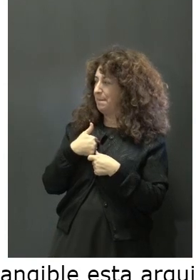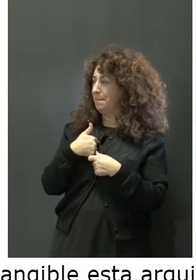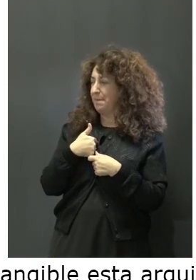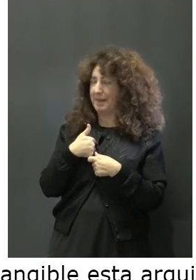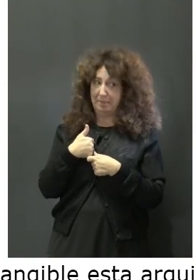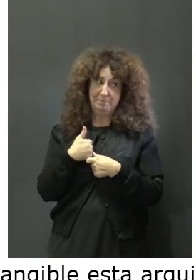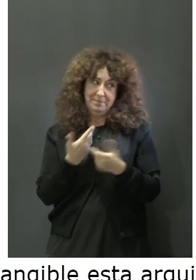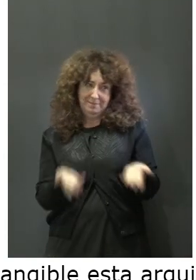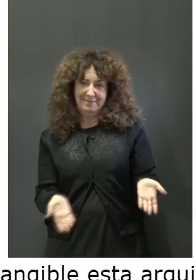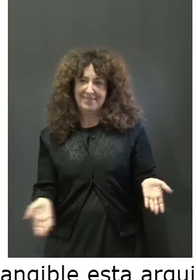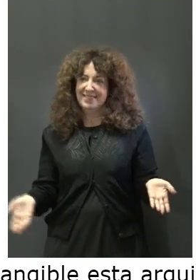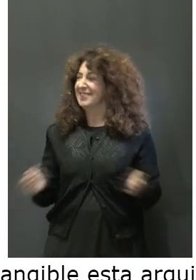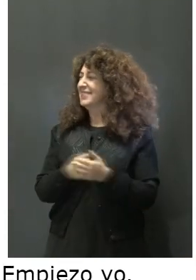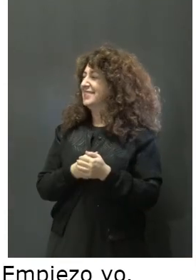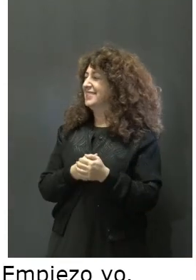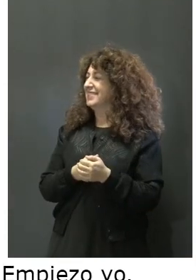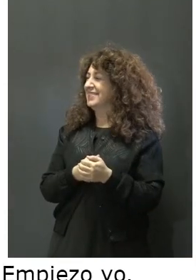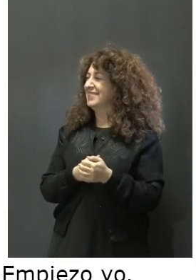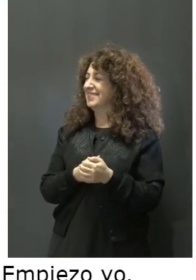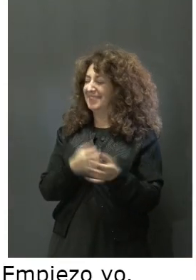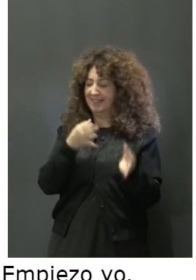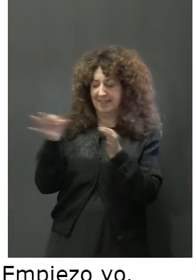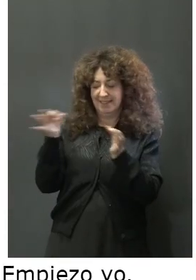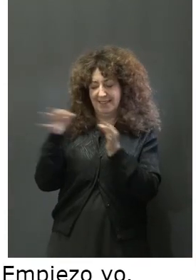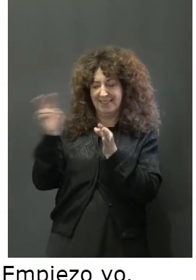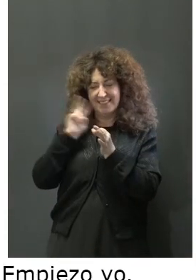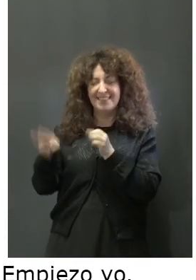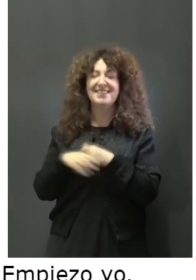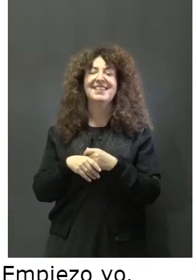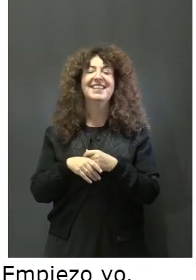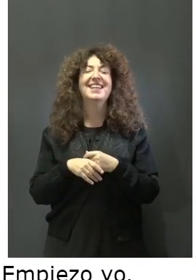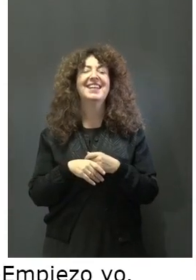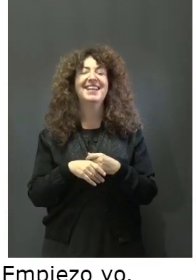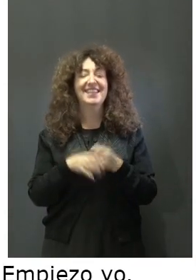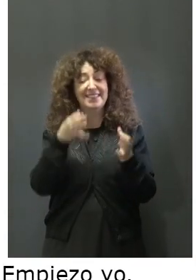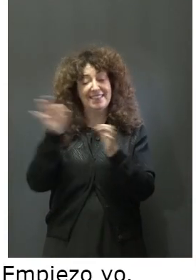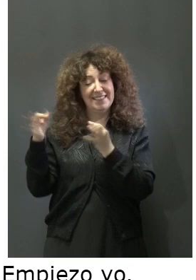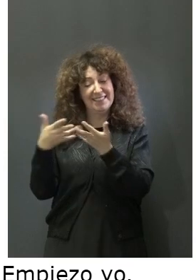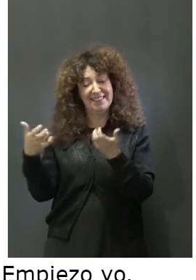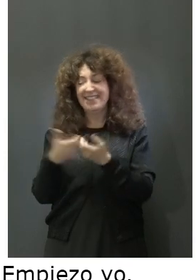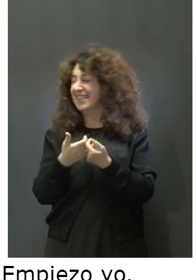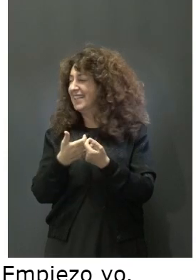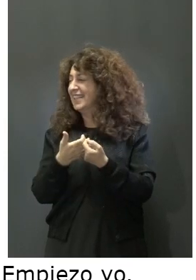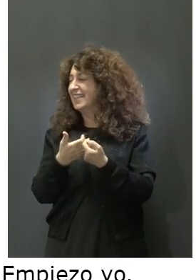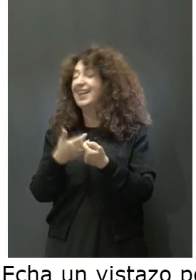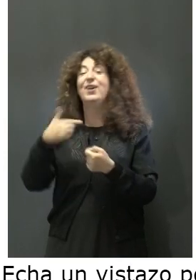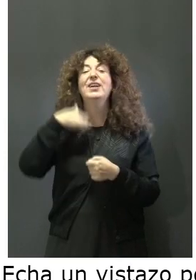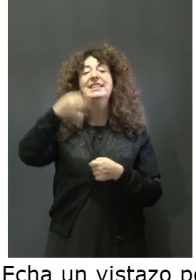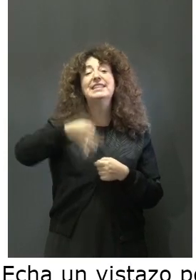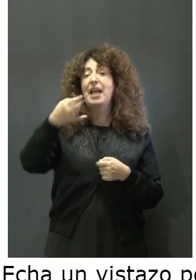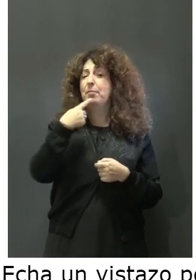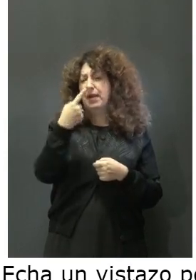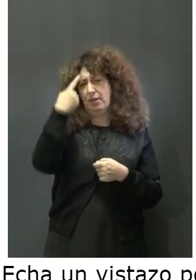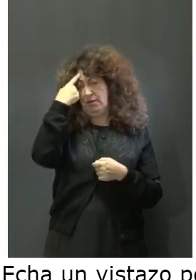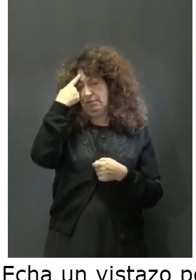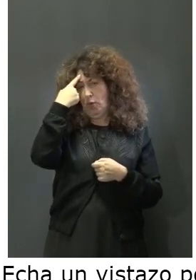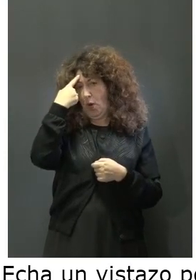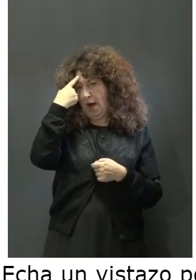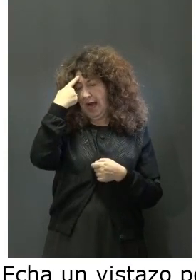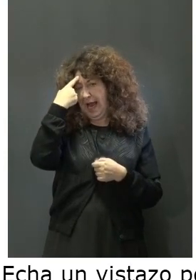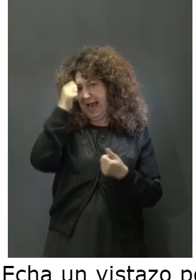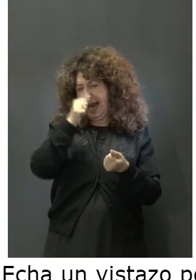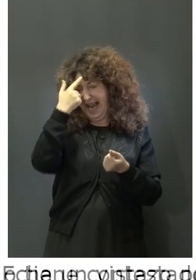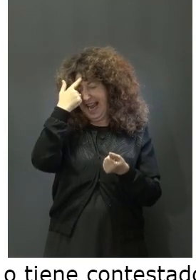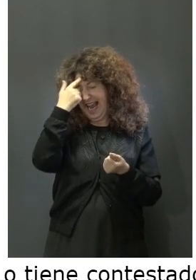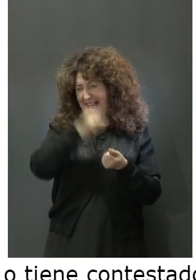Echa un vistazo porque ya la tiene contestado, Mónica. Yo siempre digo, y soy muy cabezón de eso, al